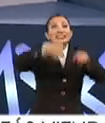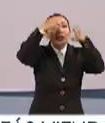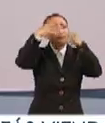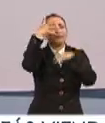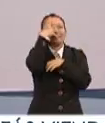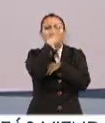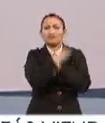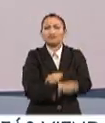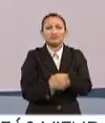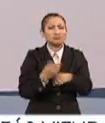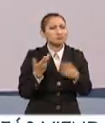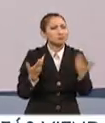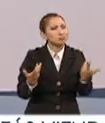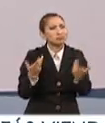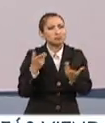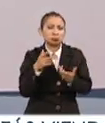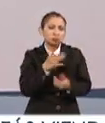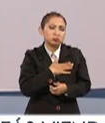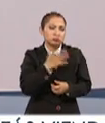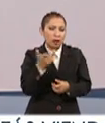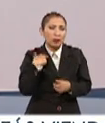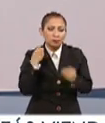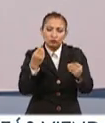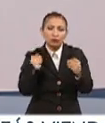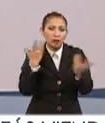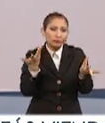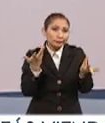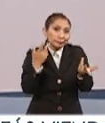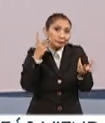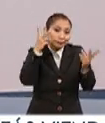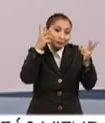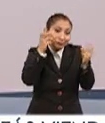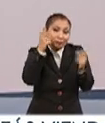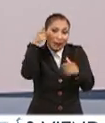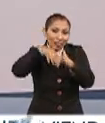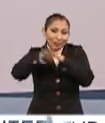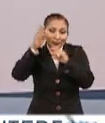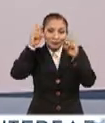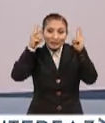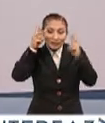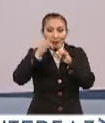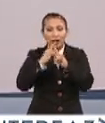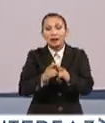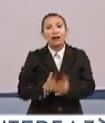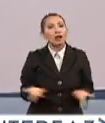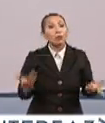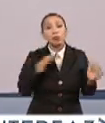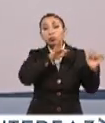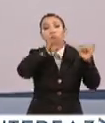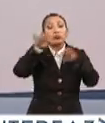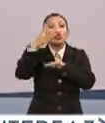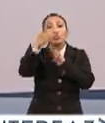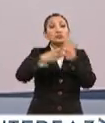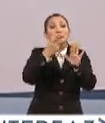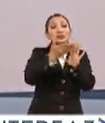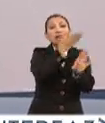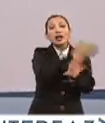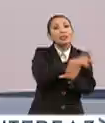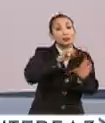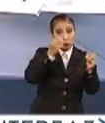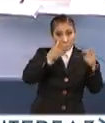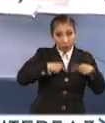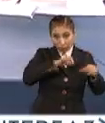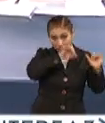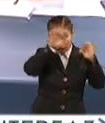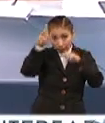recinto hermoso. Entonces, bueno, pues hay muchos motivos para visitar la feria. ¿Cómo ha estado la afluencia en estas dos ediciones pasadas y